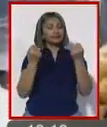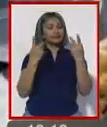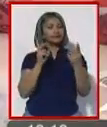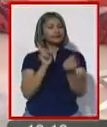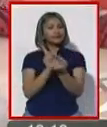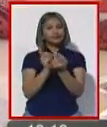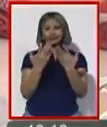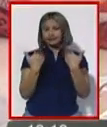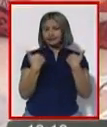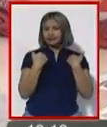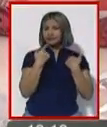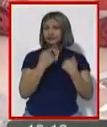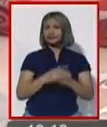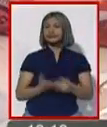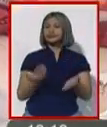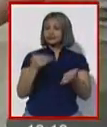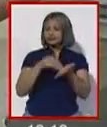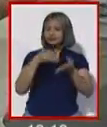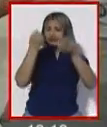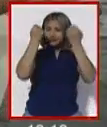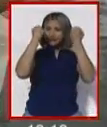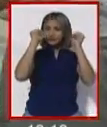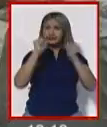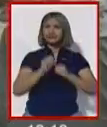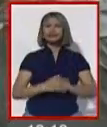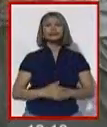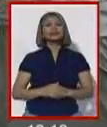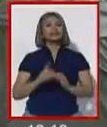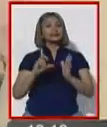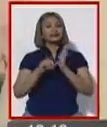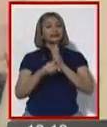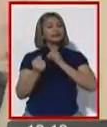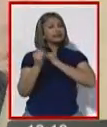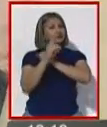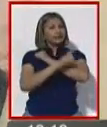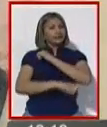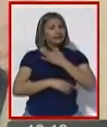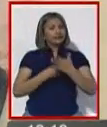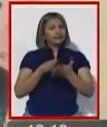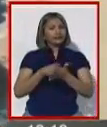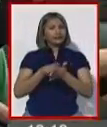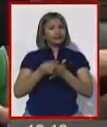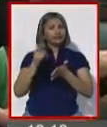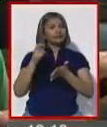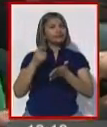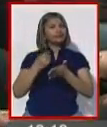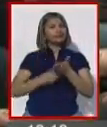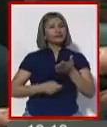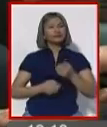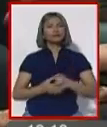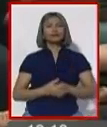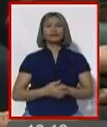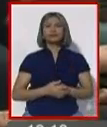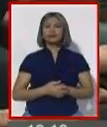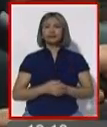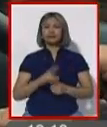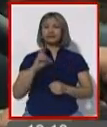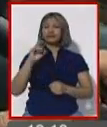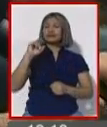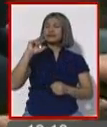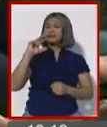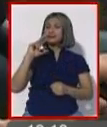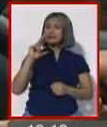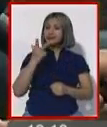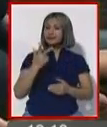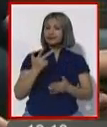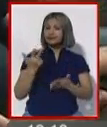con estos productos serían reincidentes. Serán pasibles a sanciones económicas. No es la primera vez, ya este es un tercer